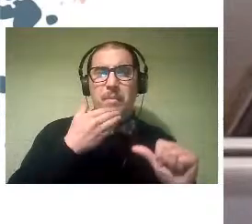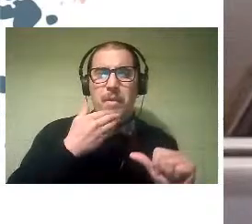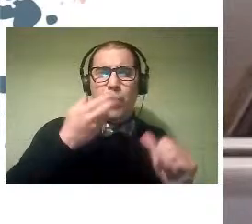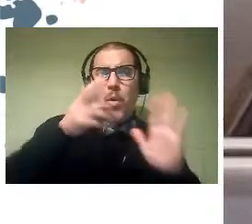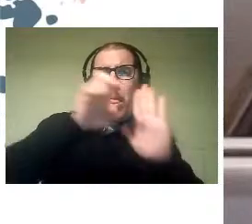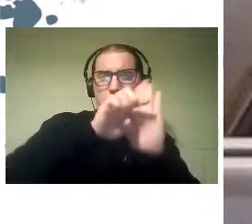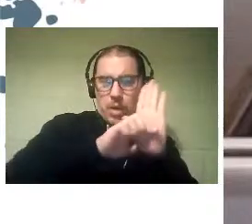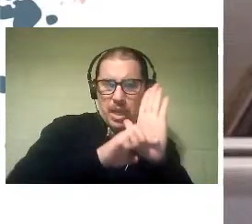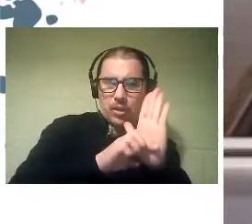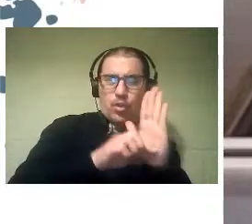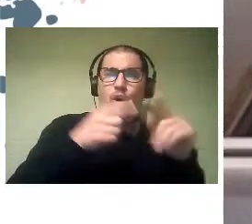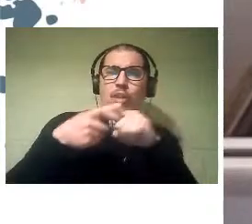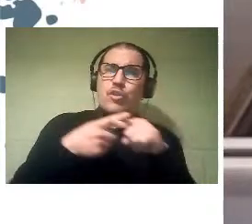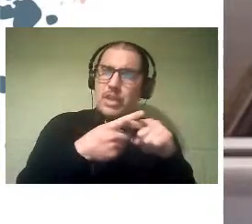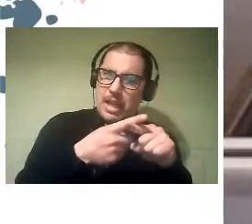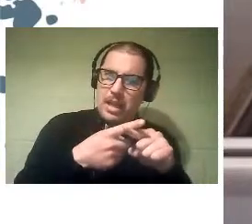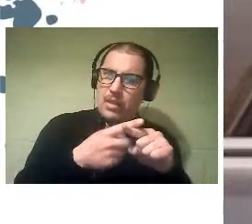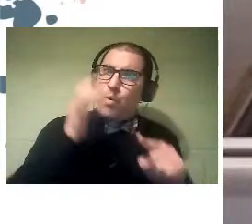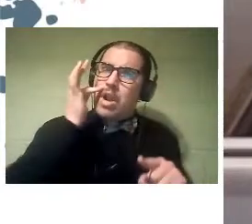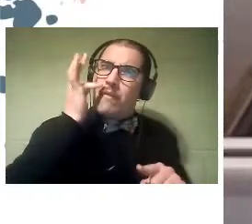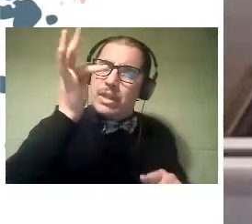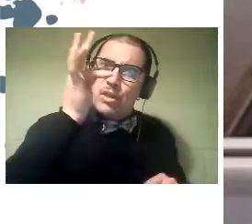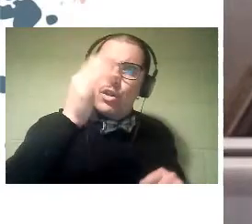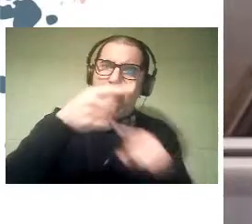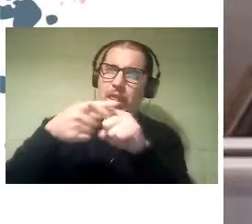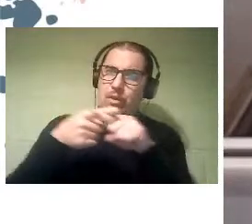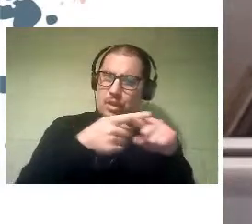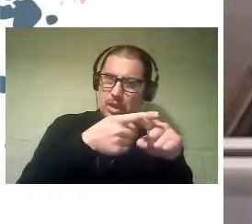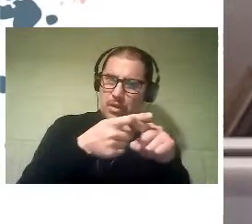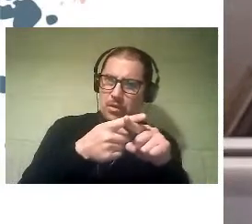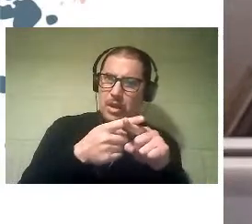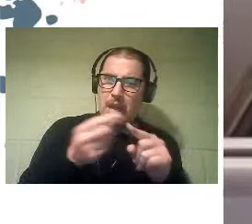proyecto utópico de sociedad que está encarnado en el